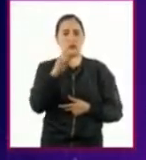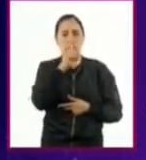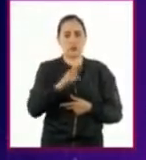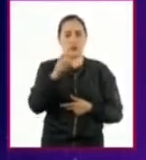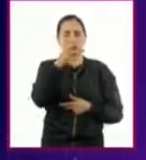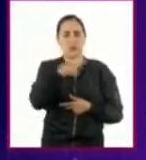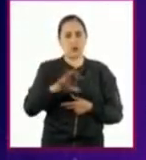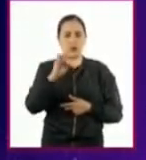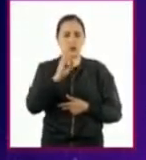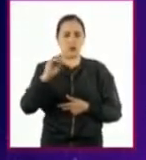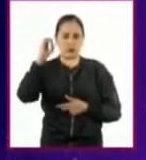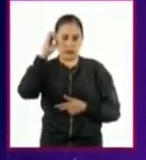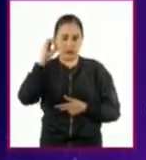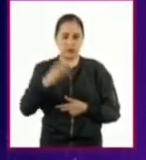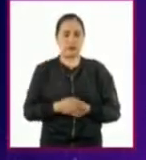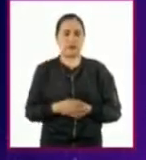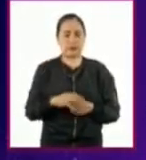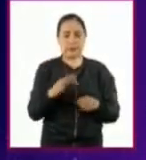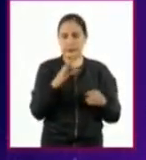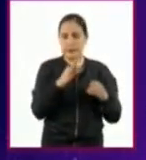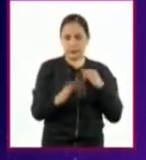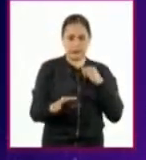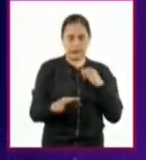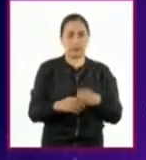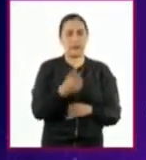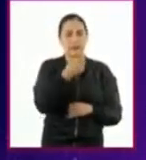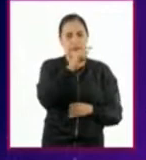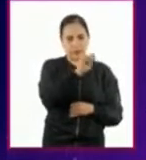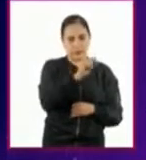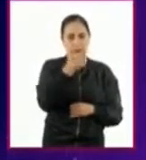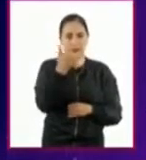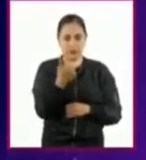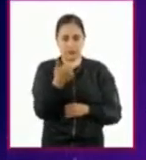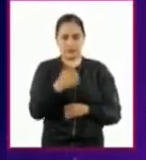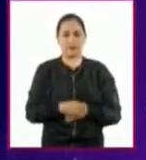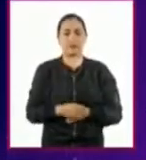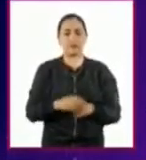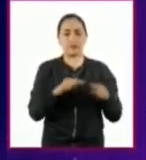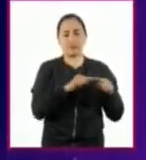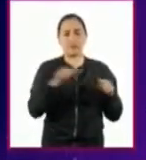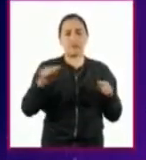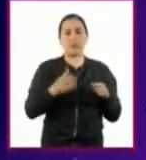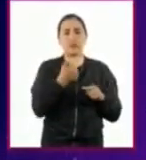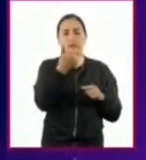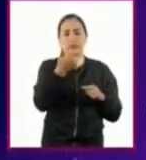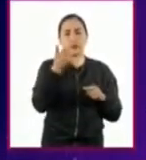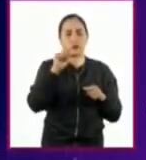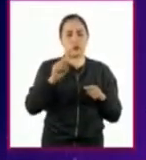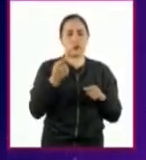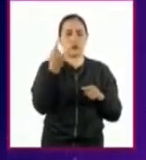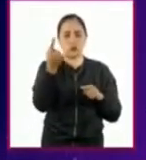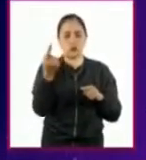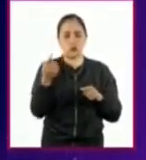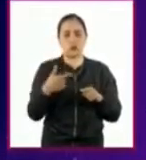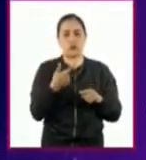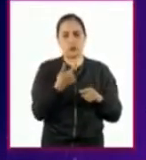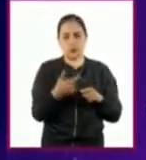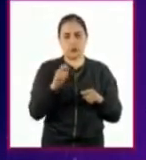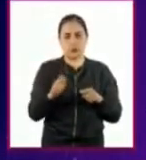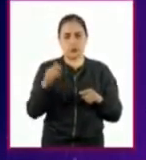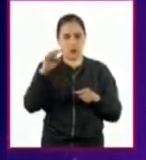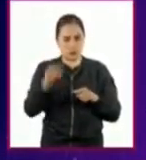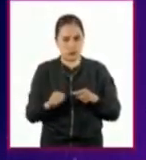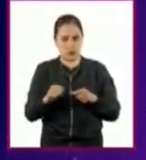grados. Sexto y último triángulo, T6. Lados 6.1 centímetros, 7.9